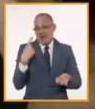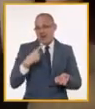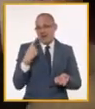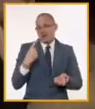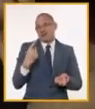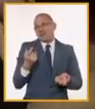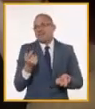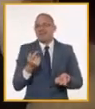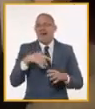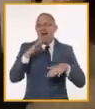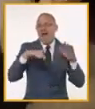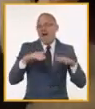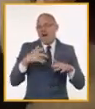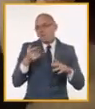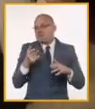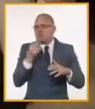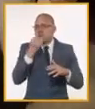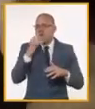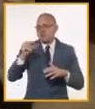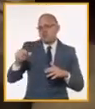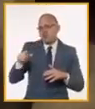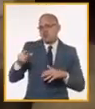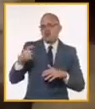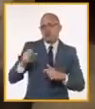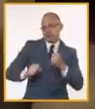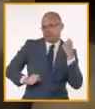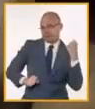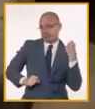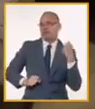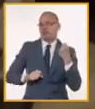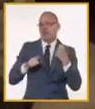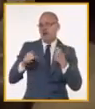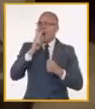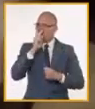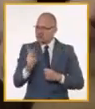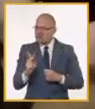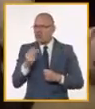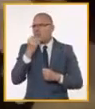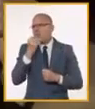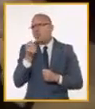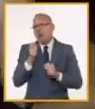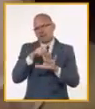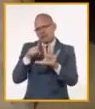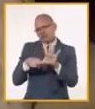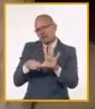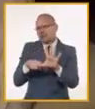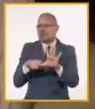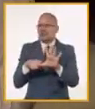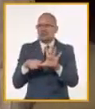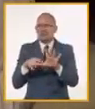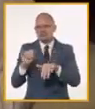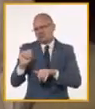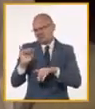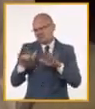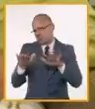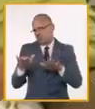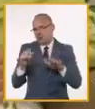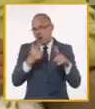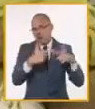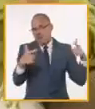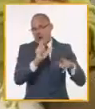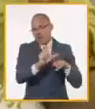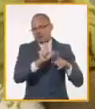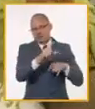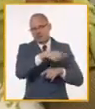tener 5, 6, 7 heridos, lo que sea. Pero los campesinos eran con el parto, todas esas cosas.